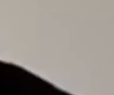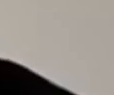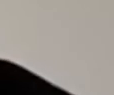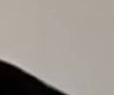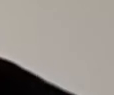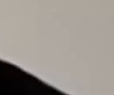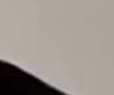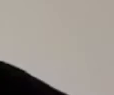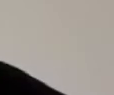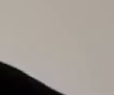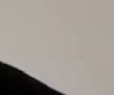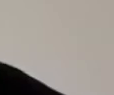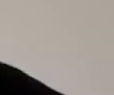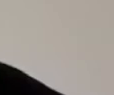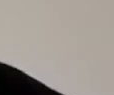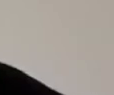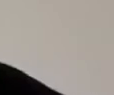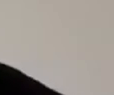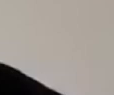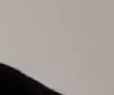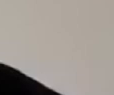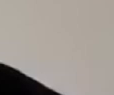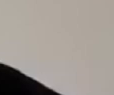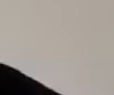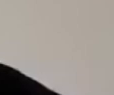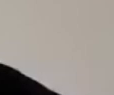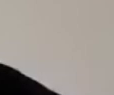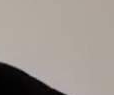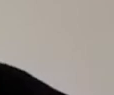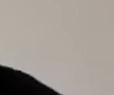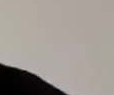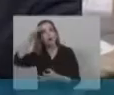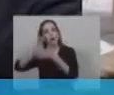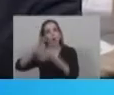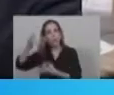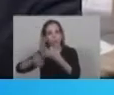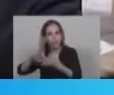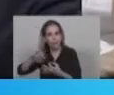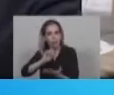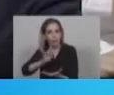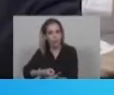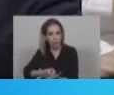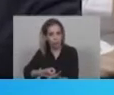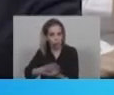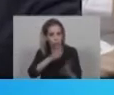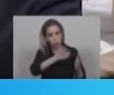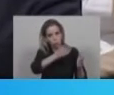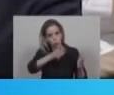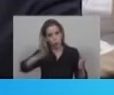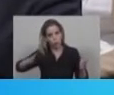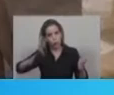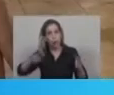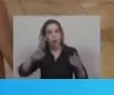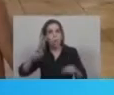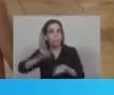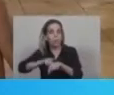ni contra, por ejemplo, funcionarios de la administración de Macri, ni contra el anterior gobierno del Frente para la Victoria,